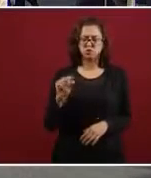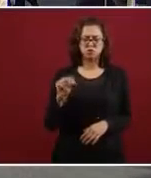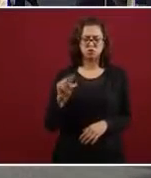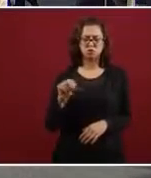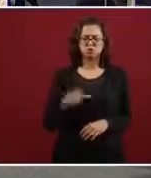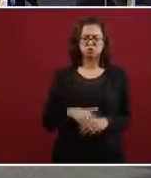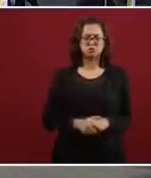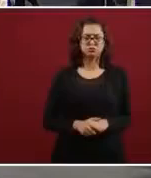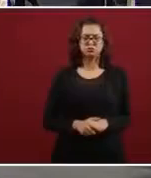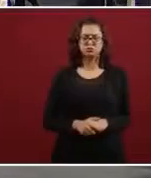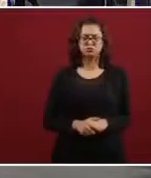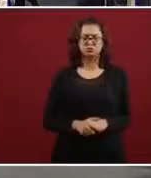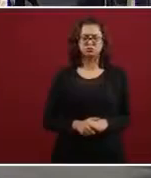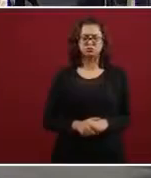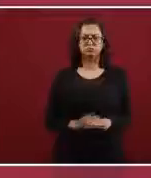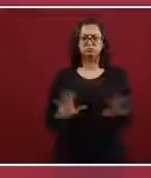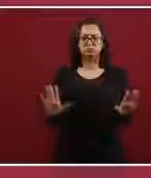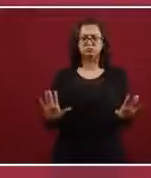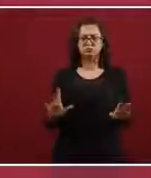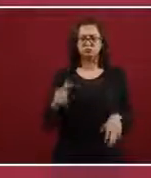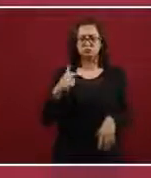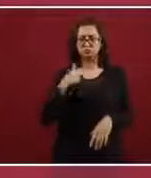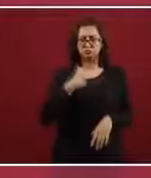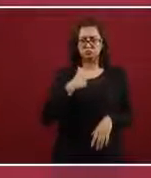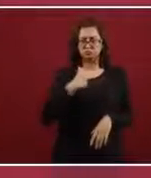programas? No me están poniendo el pie,